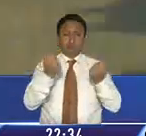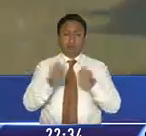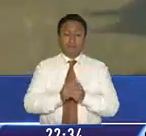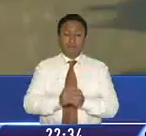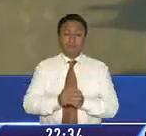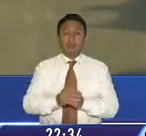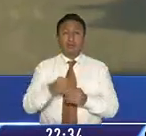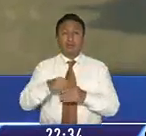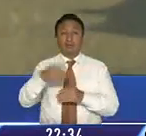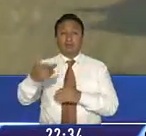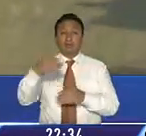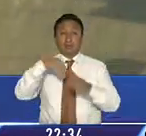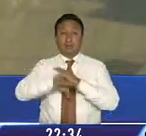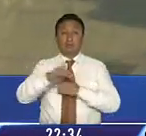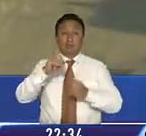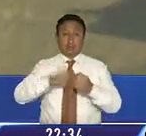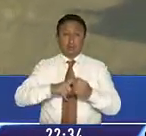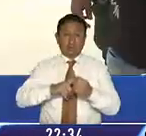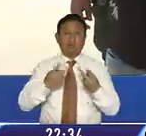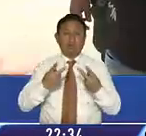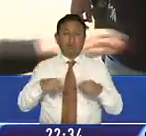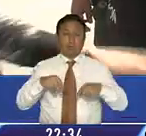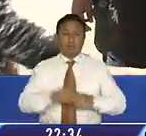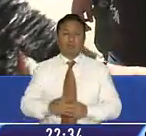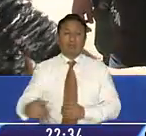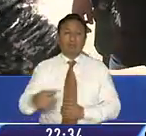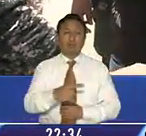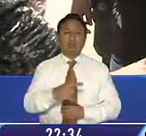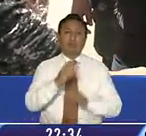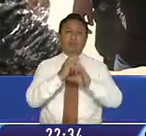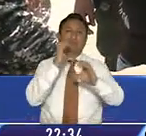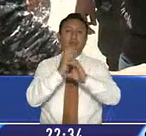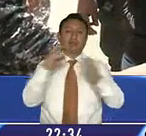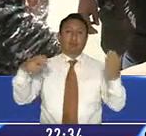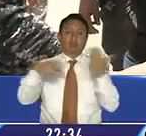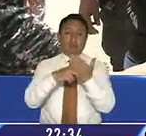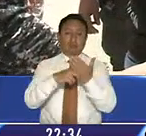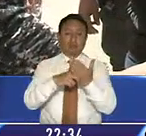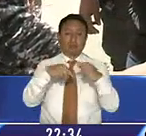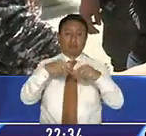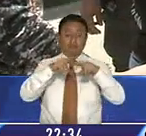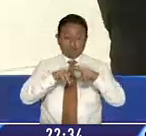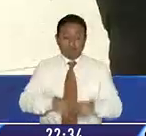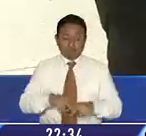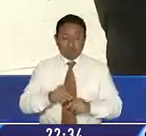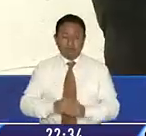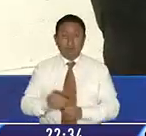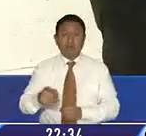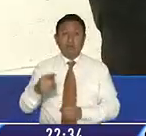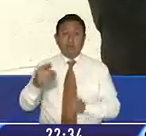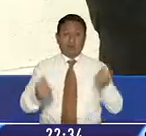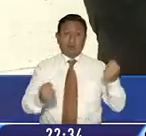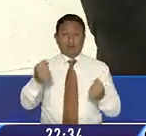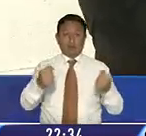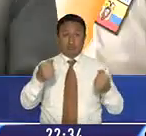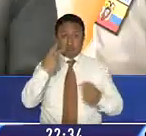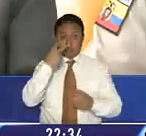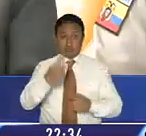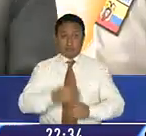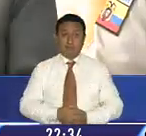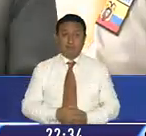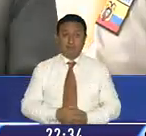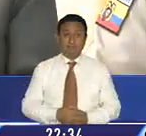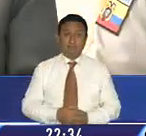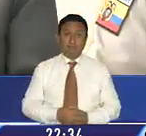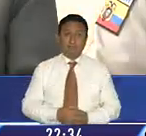salidas y entradas de la capital, así como también en los terminales terrestres, donde se verificará las condiciones de las unidades de transporte. Para